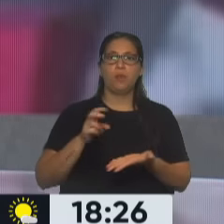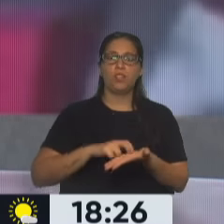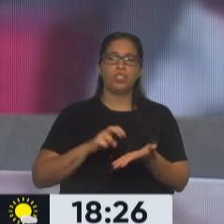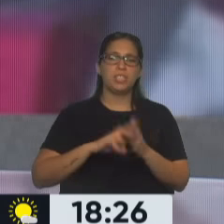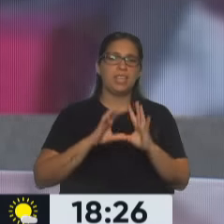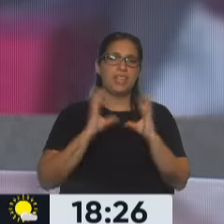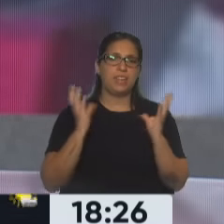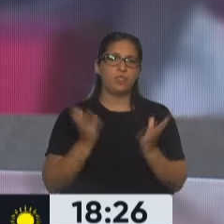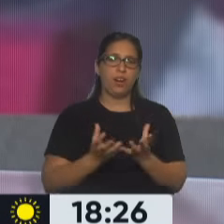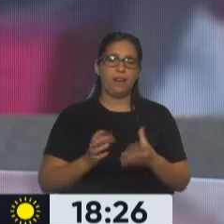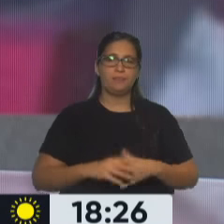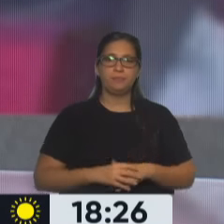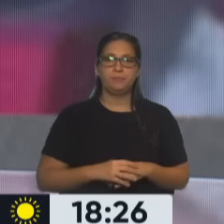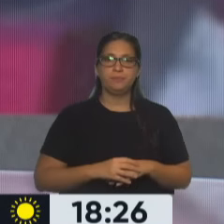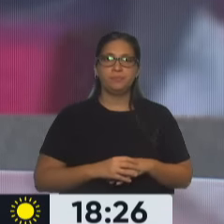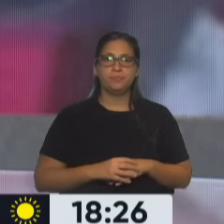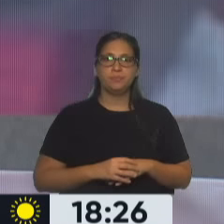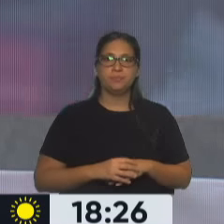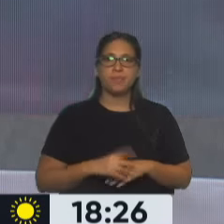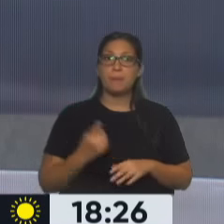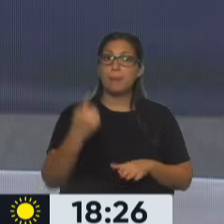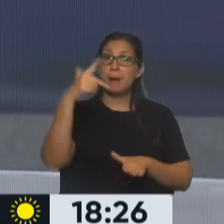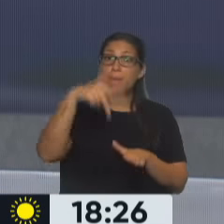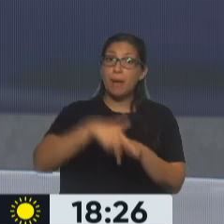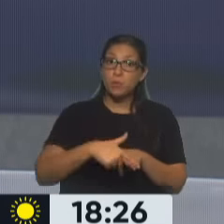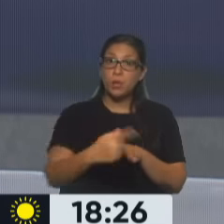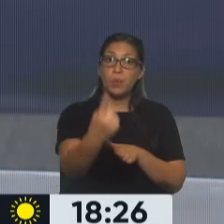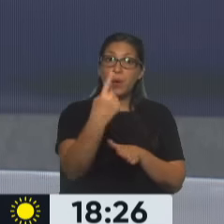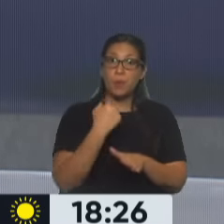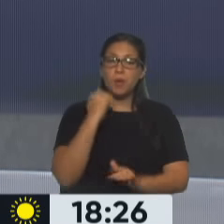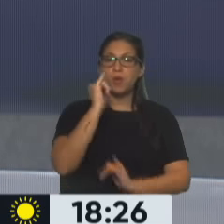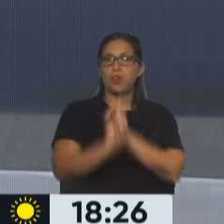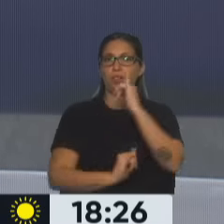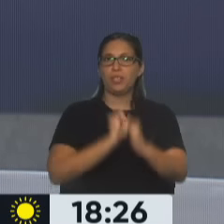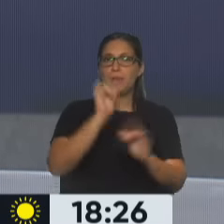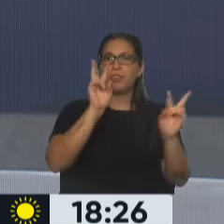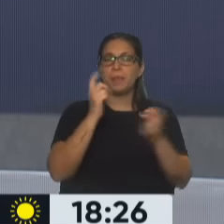Pública Noticias Internacional. Vamos a hacer la primera pausa. Cuando volvamos, este tema, a ver.